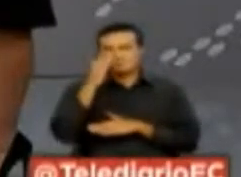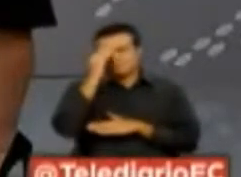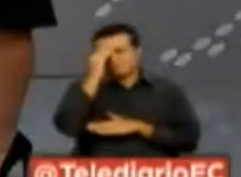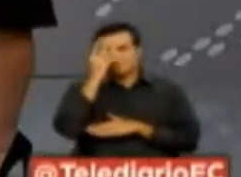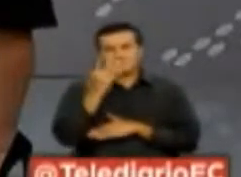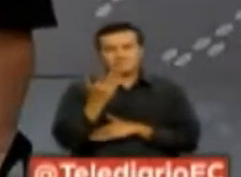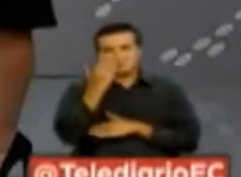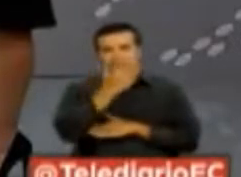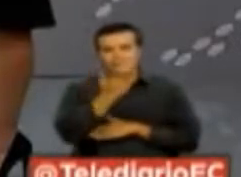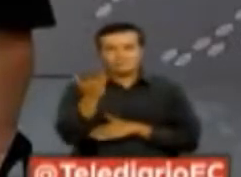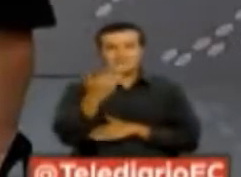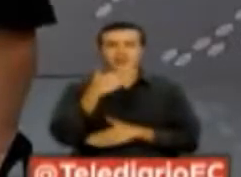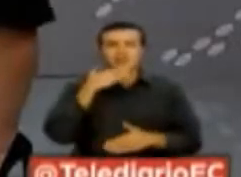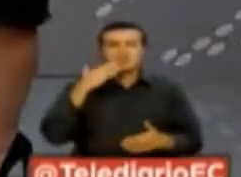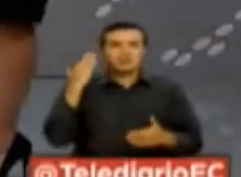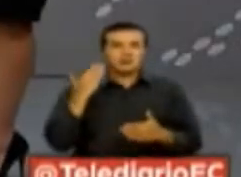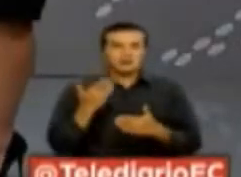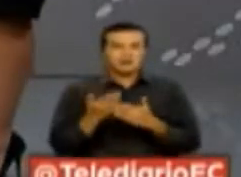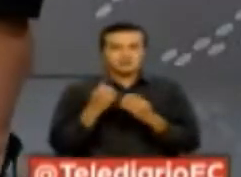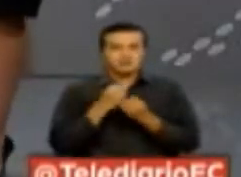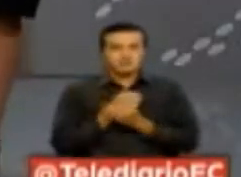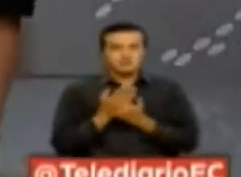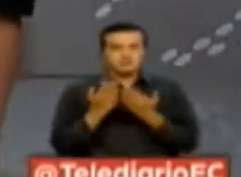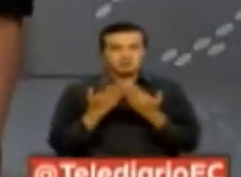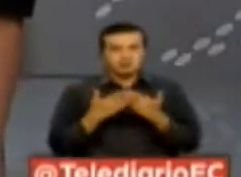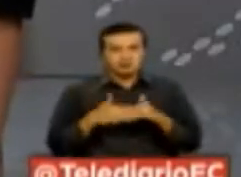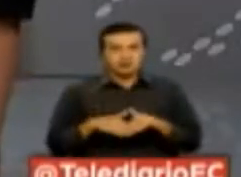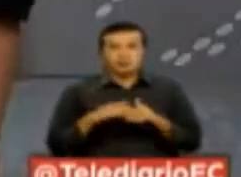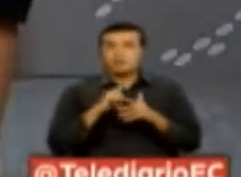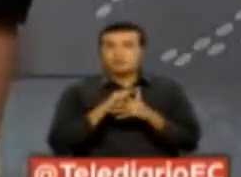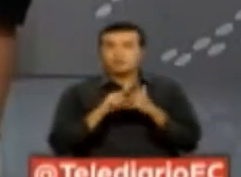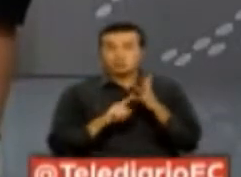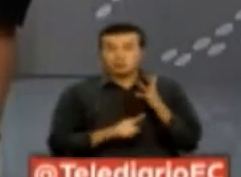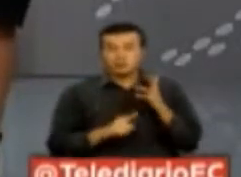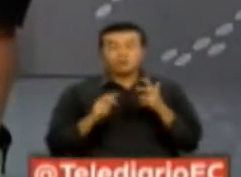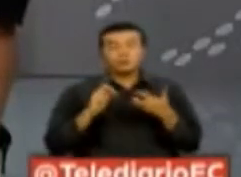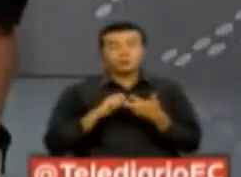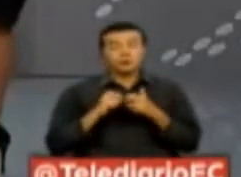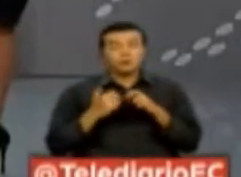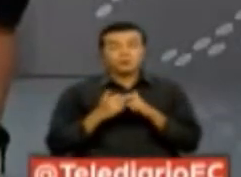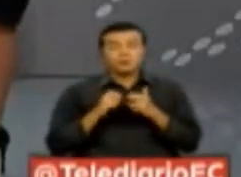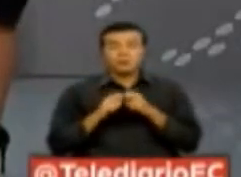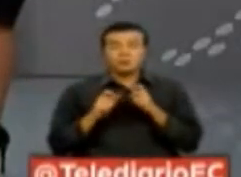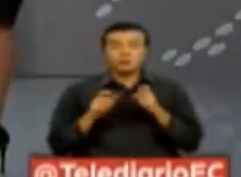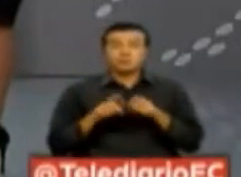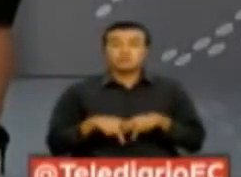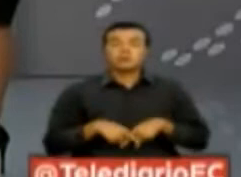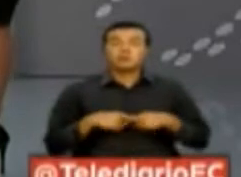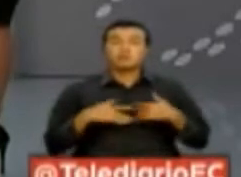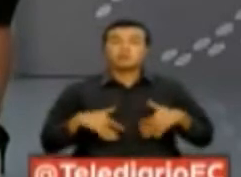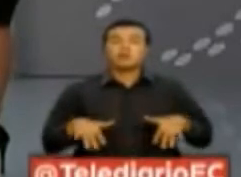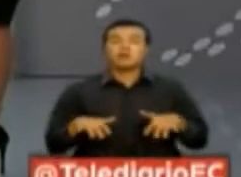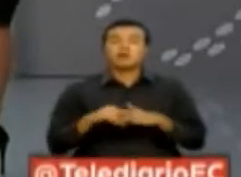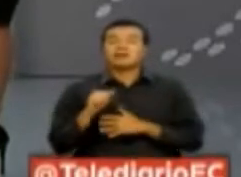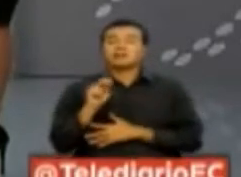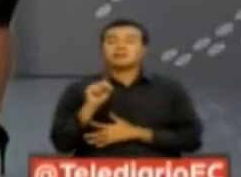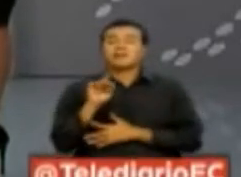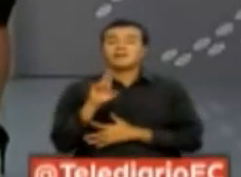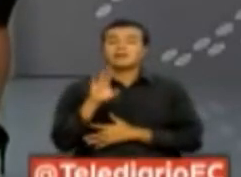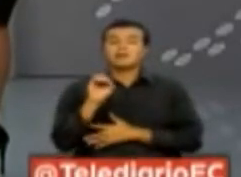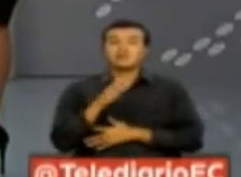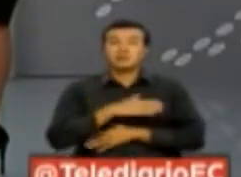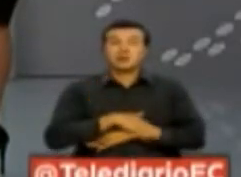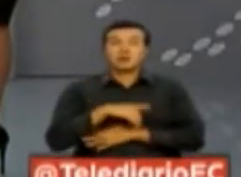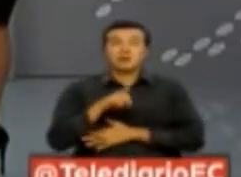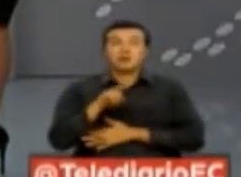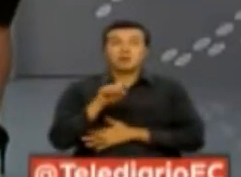buenos días me está muchísimas gracias por darnos a conocer sobre esta situación que enfrentan los moradores de la cooperativa san francisco 2 en